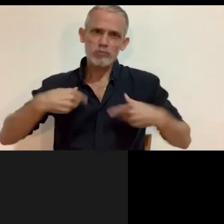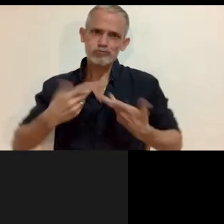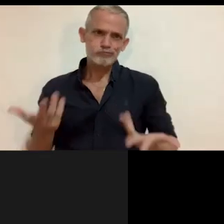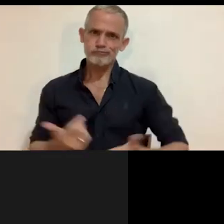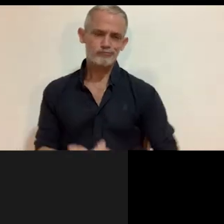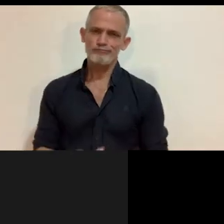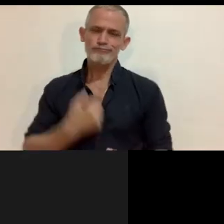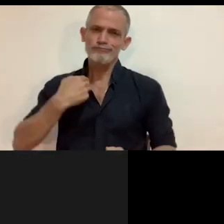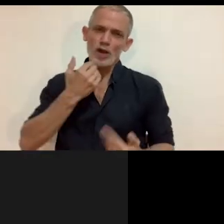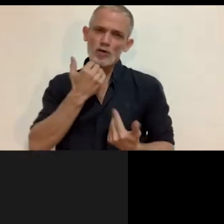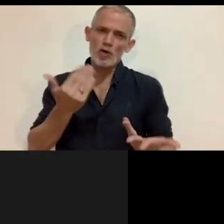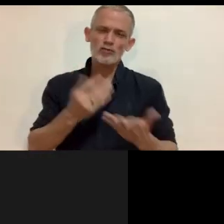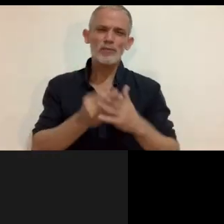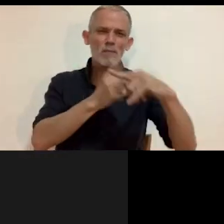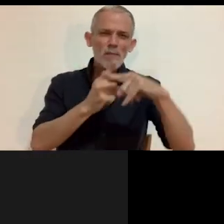la verdad, me resulta